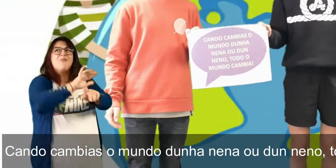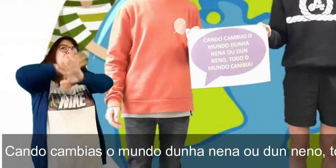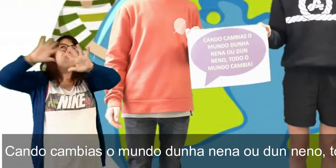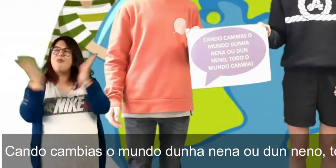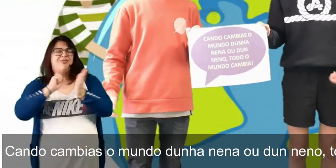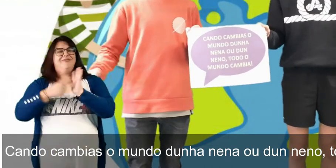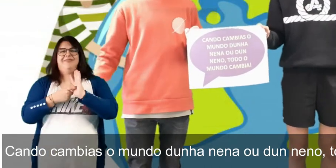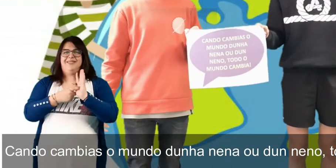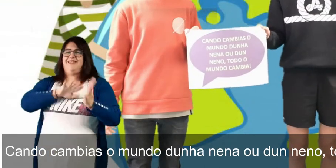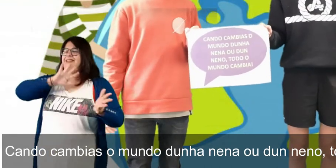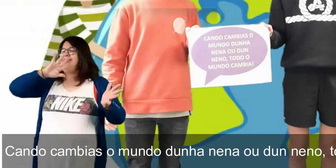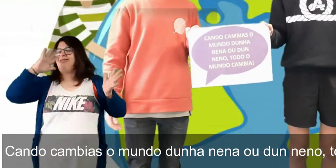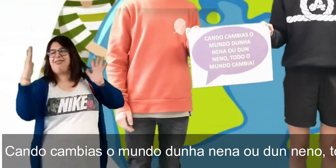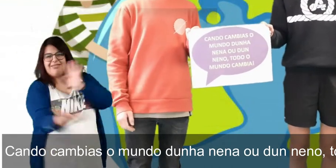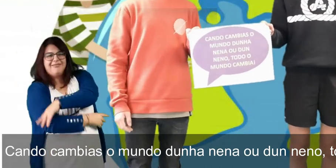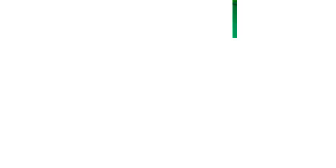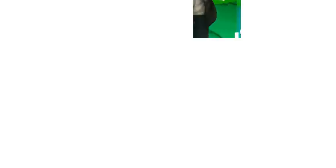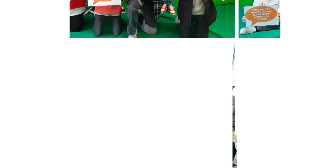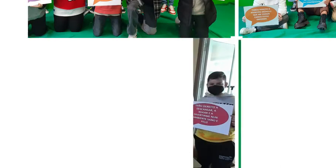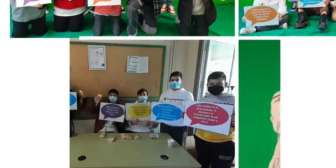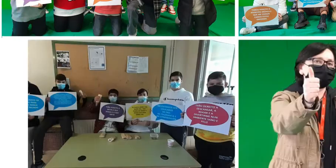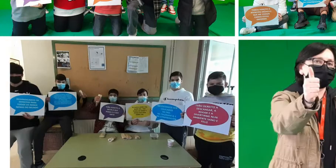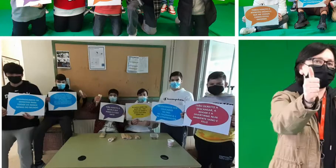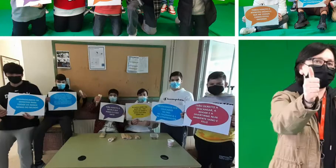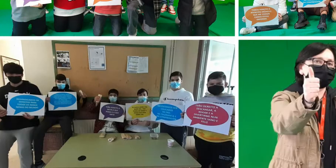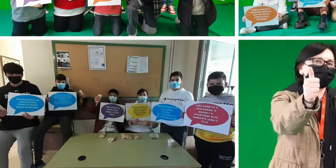un neno, todo o mundo cambia.